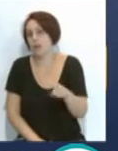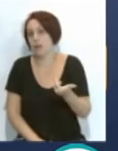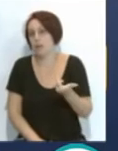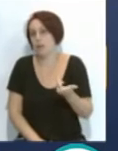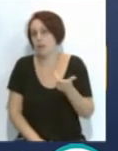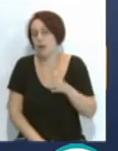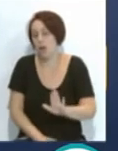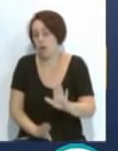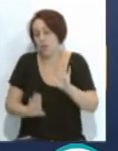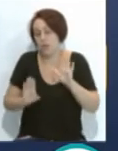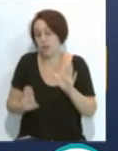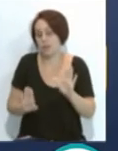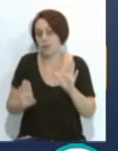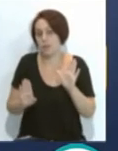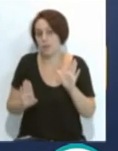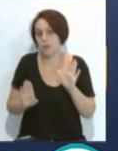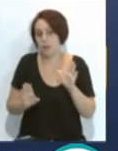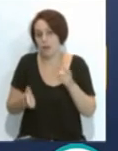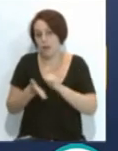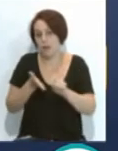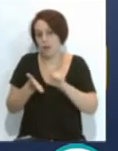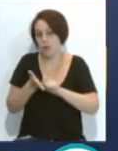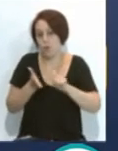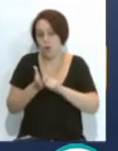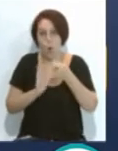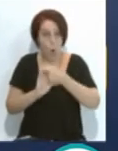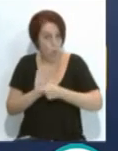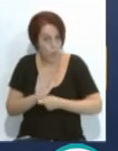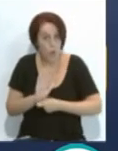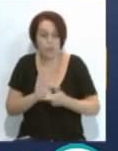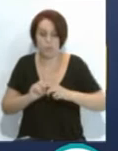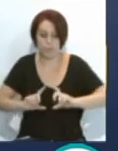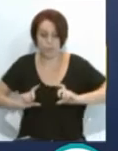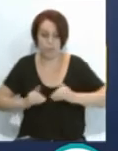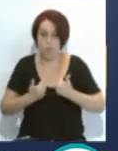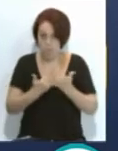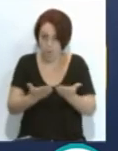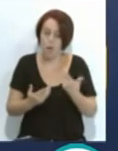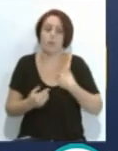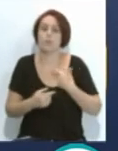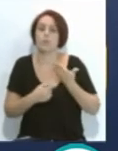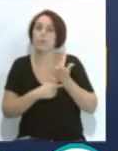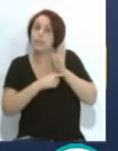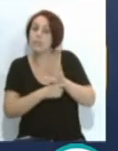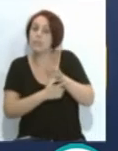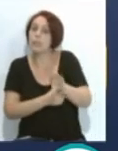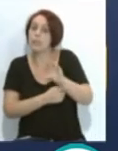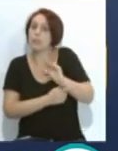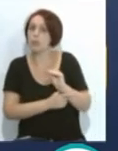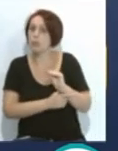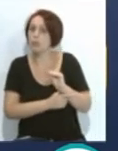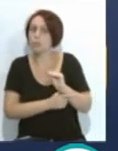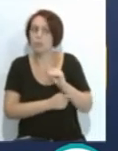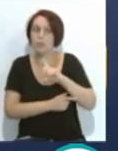que tenemos por escrito las condiciones cuando le dimos el dorsal, entendió, o su representante, que no tenía